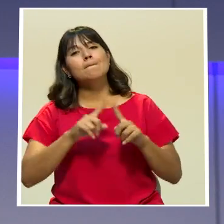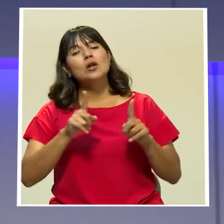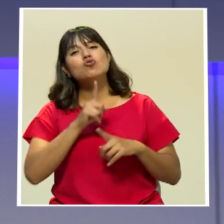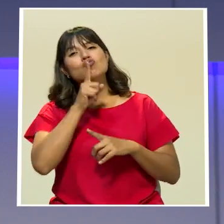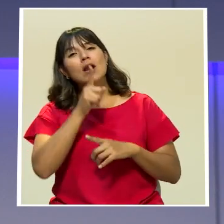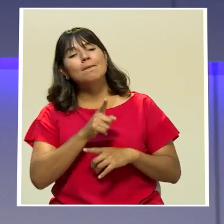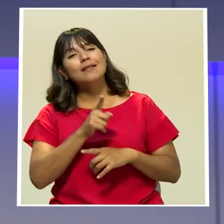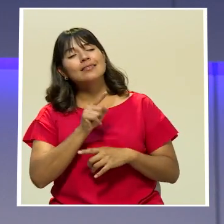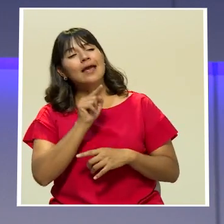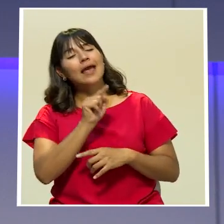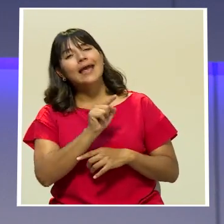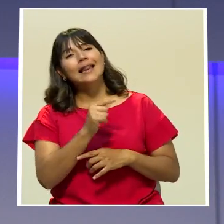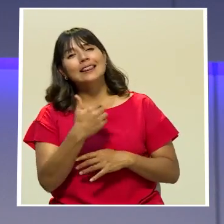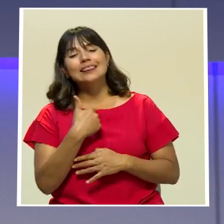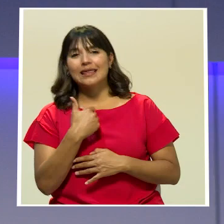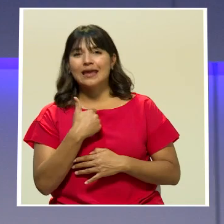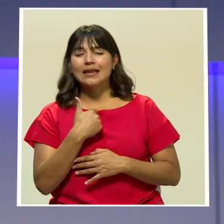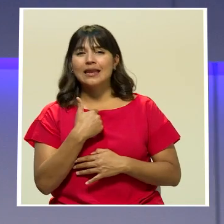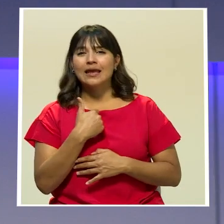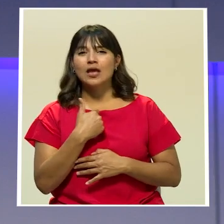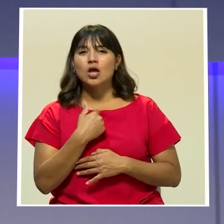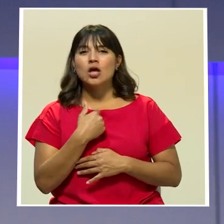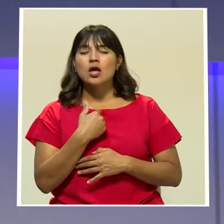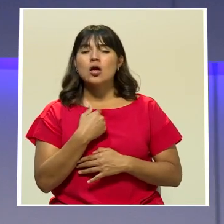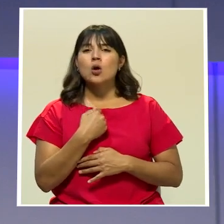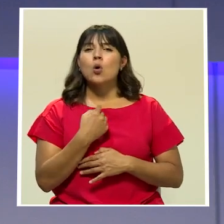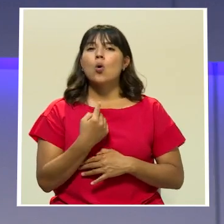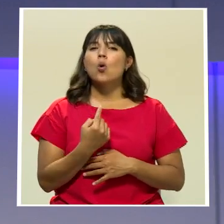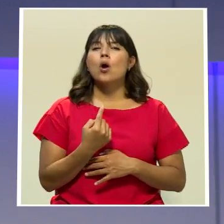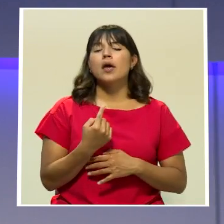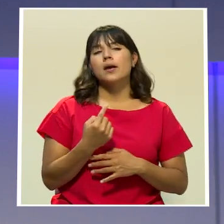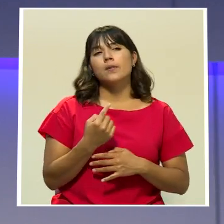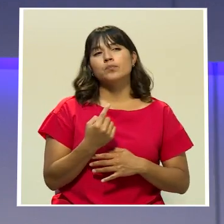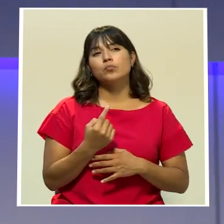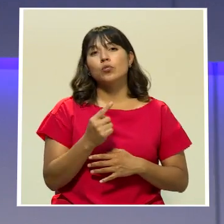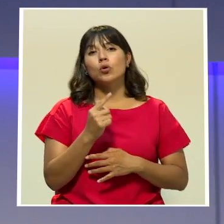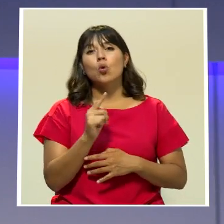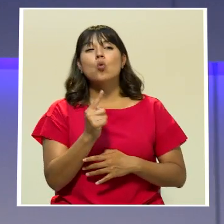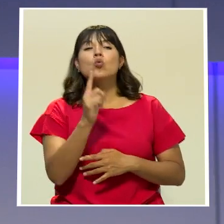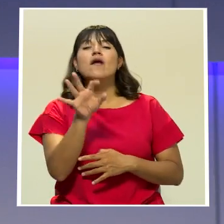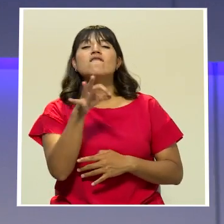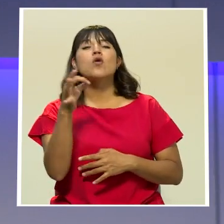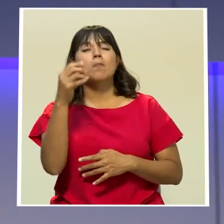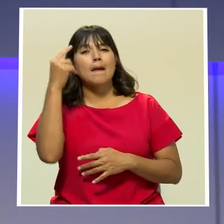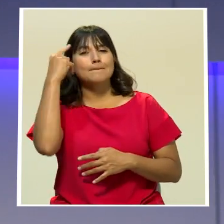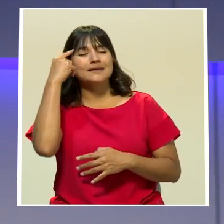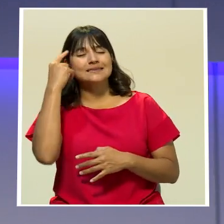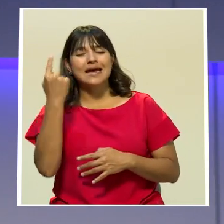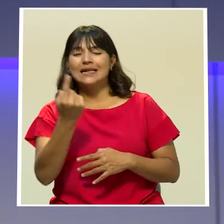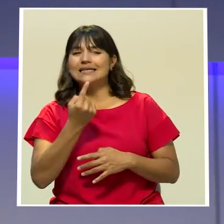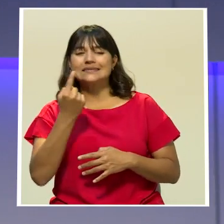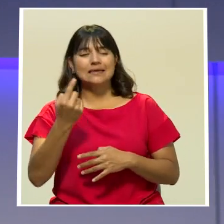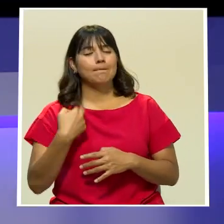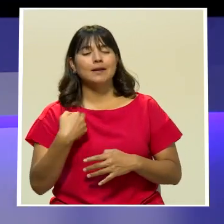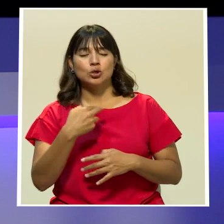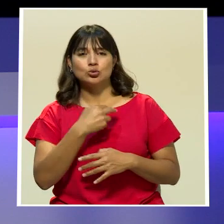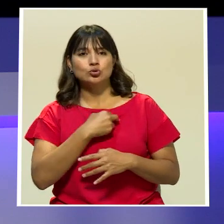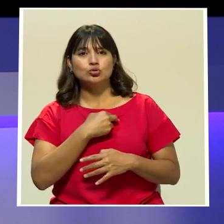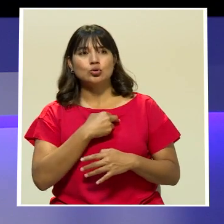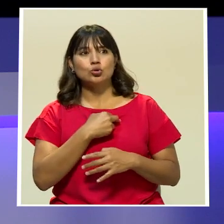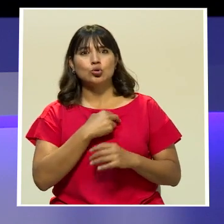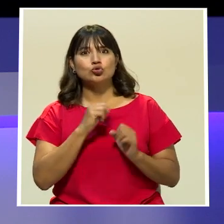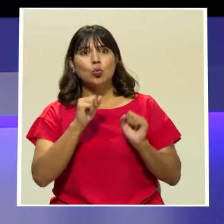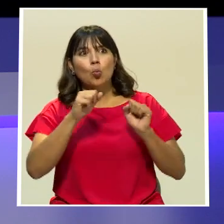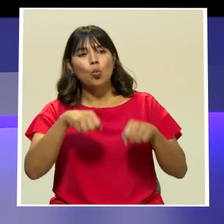tiene un cuerpo, una obra que está muy presente, que uno lo encuentra muy presente siempre. Yo creo que da muchas claves